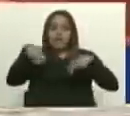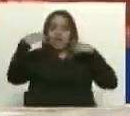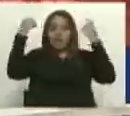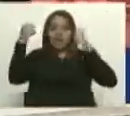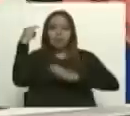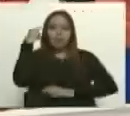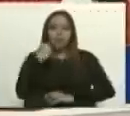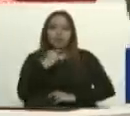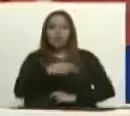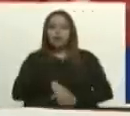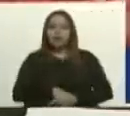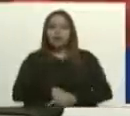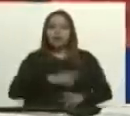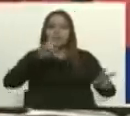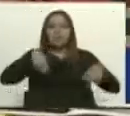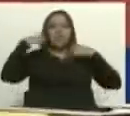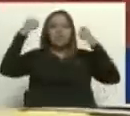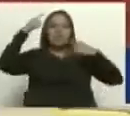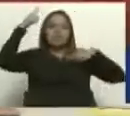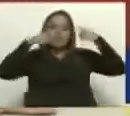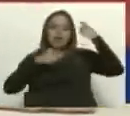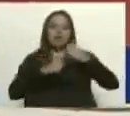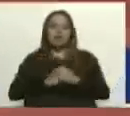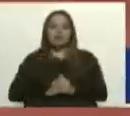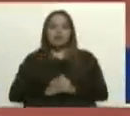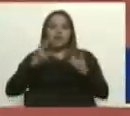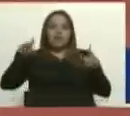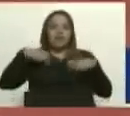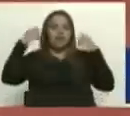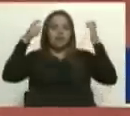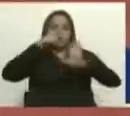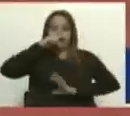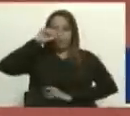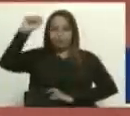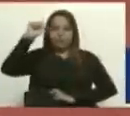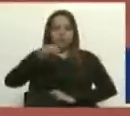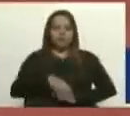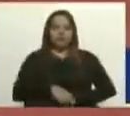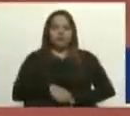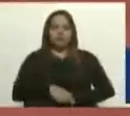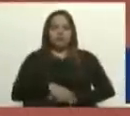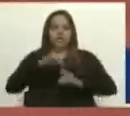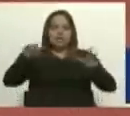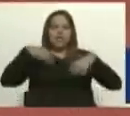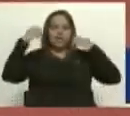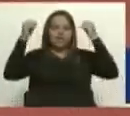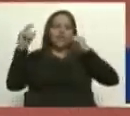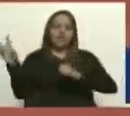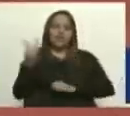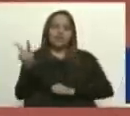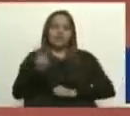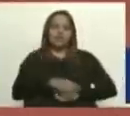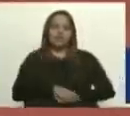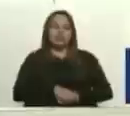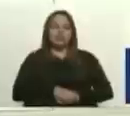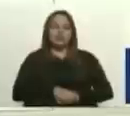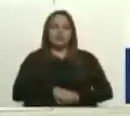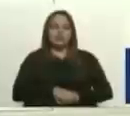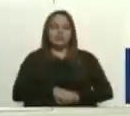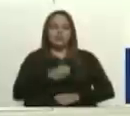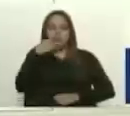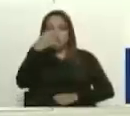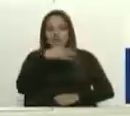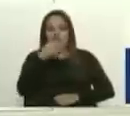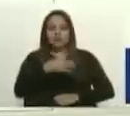Bolívar! ¡Que viva! ¡Que viva Chávez! ¡Que viva! ¡Que viva Maduro! ¡Que viva! ¡Que viva Venezuela! ¡Que viva! Buenas